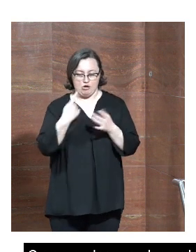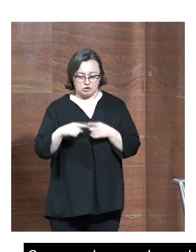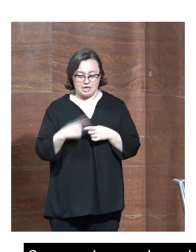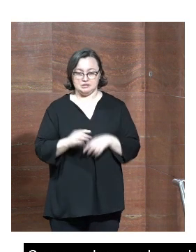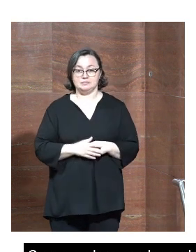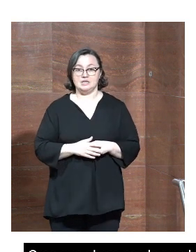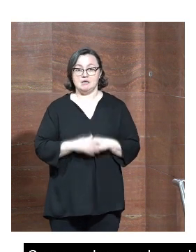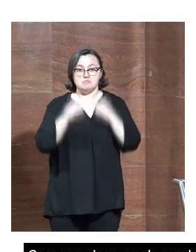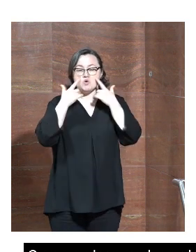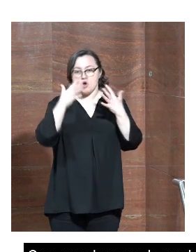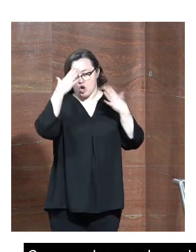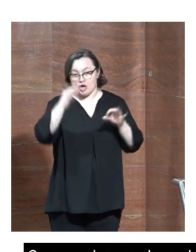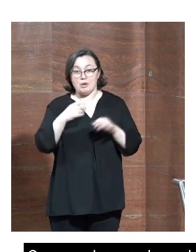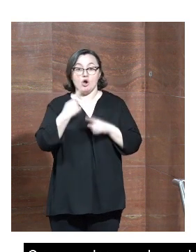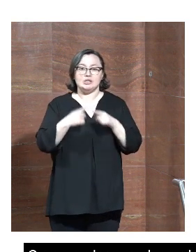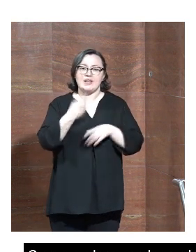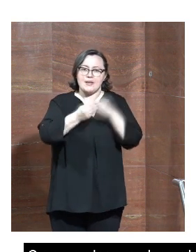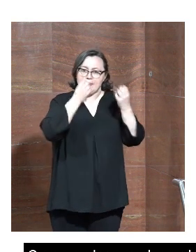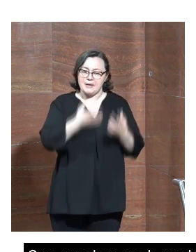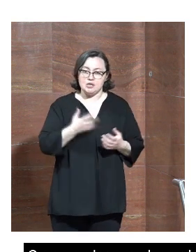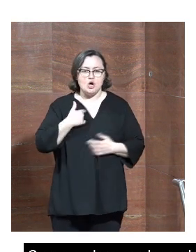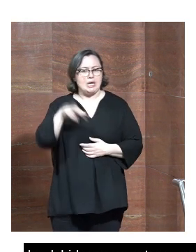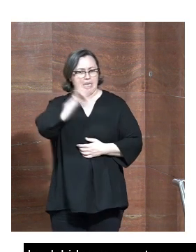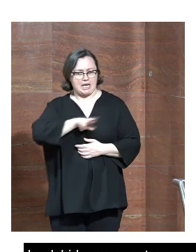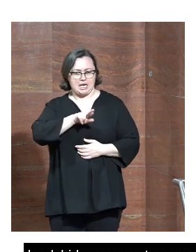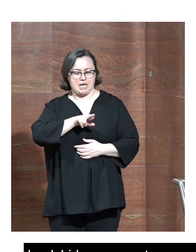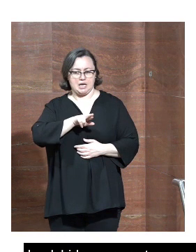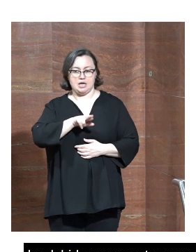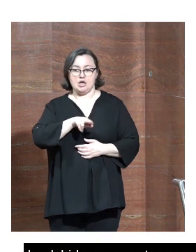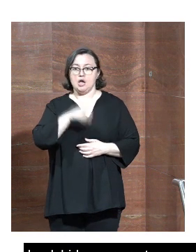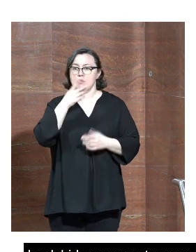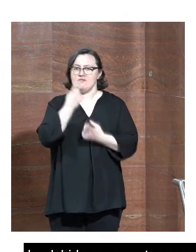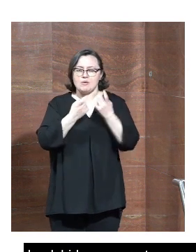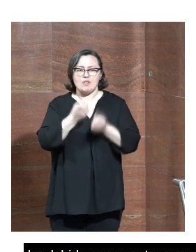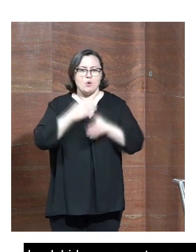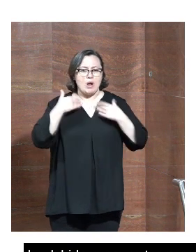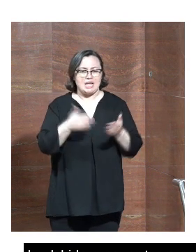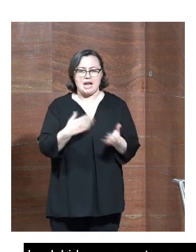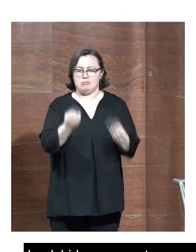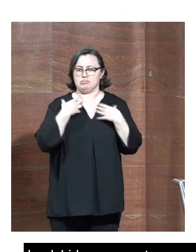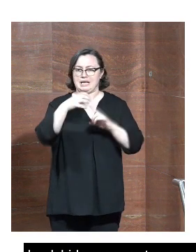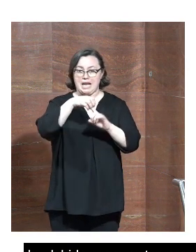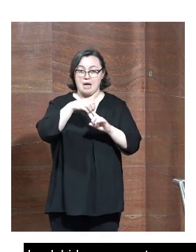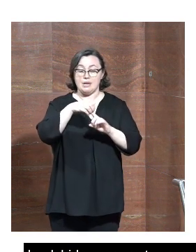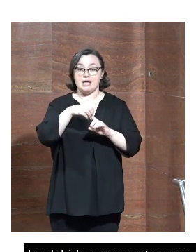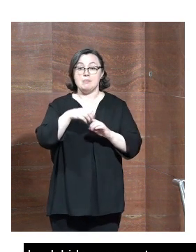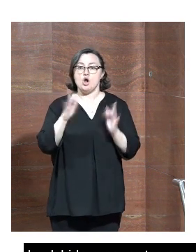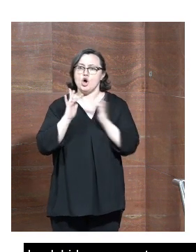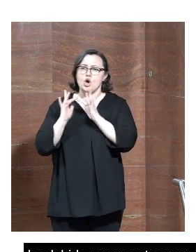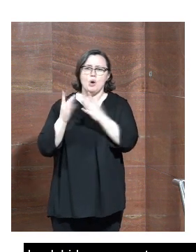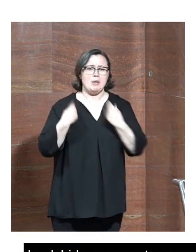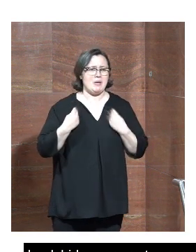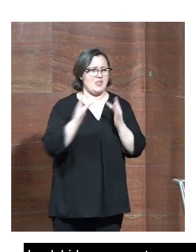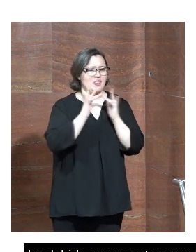Entonces, evidentemente, pero hay que hacer las cosas bien. Y yo insisto en que concienciación e información, eso lo tengo claro. Pero también la convivencia, es